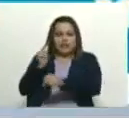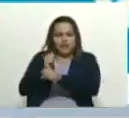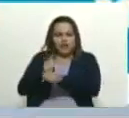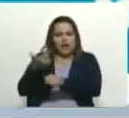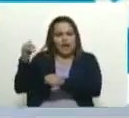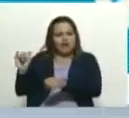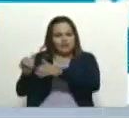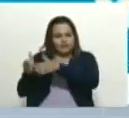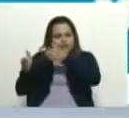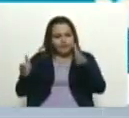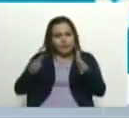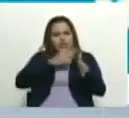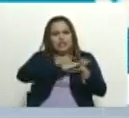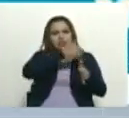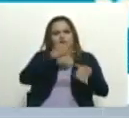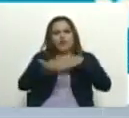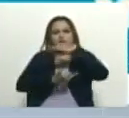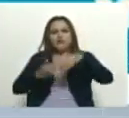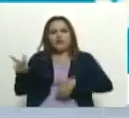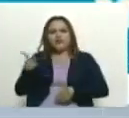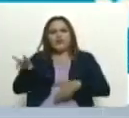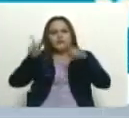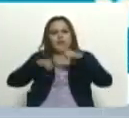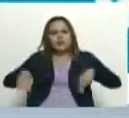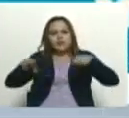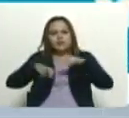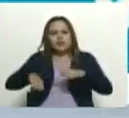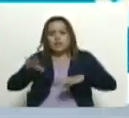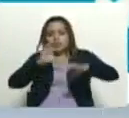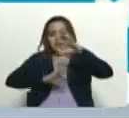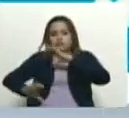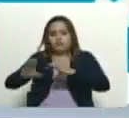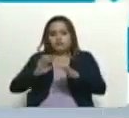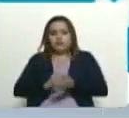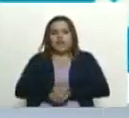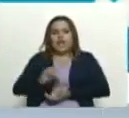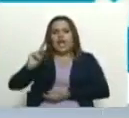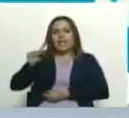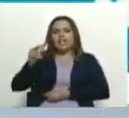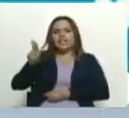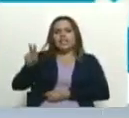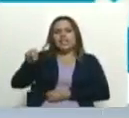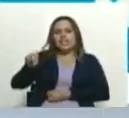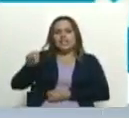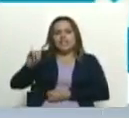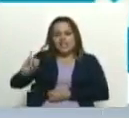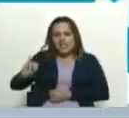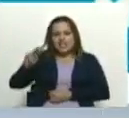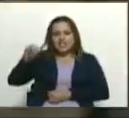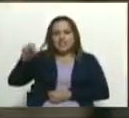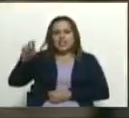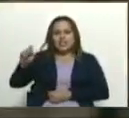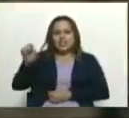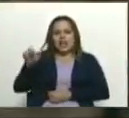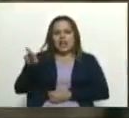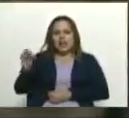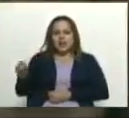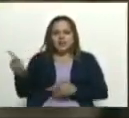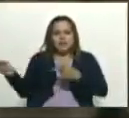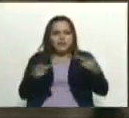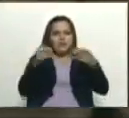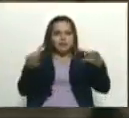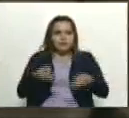del Instituto Venezolano de Investigaciones Científicas, IVIT, Alberto Quintero. Mis saludos, bienvenidos siempre, queridos científicos